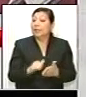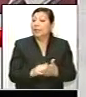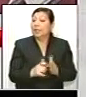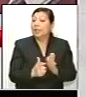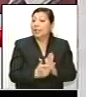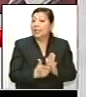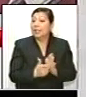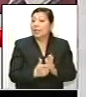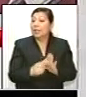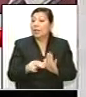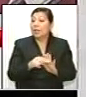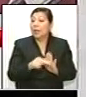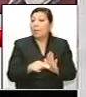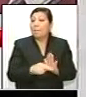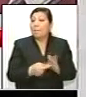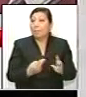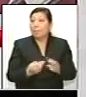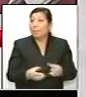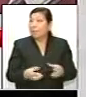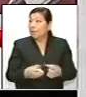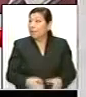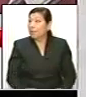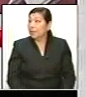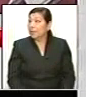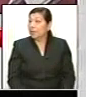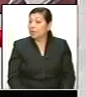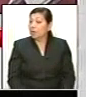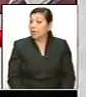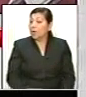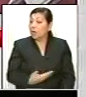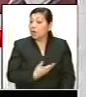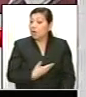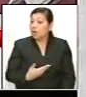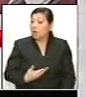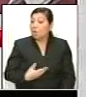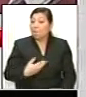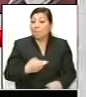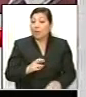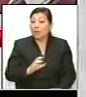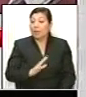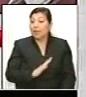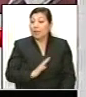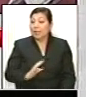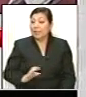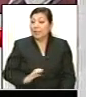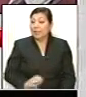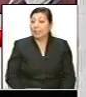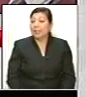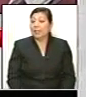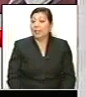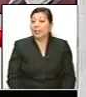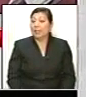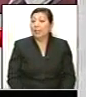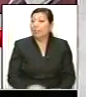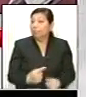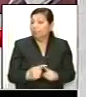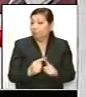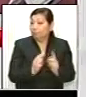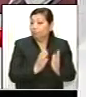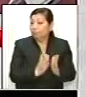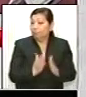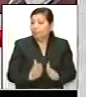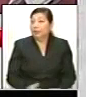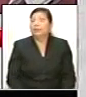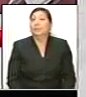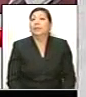que plantea una norma para regular la comunicación gubernamental y publicidad del Estado. En diversas